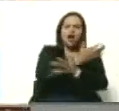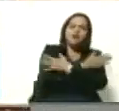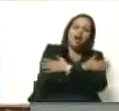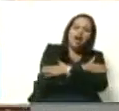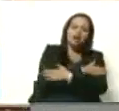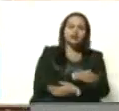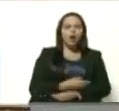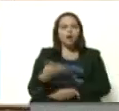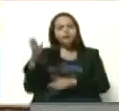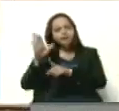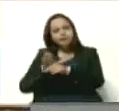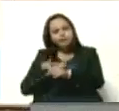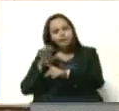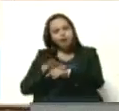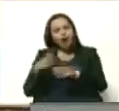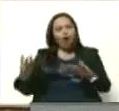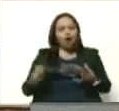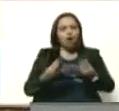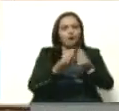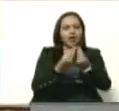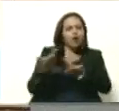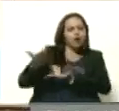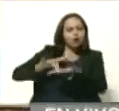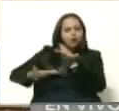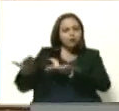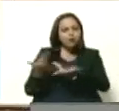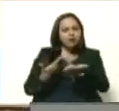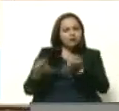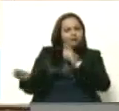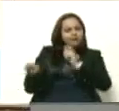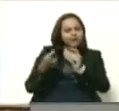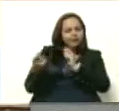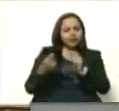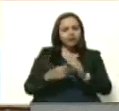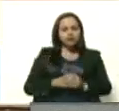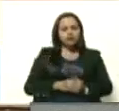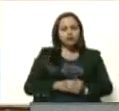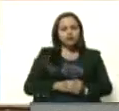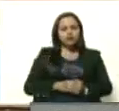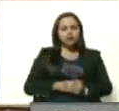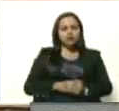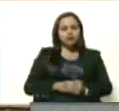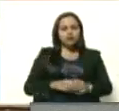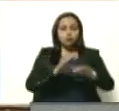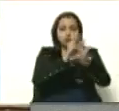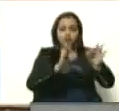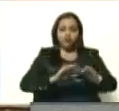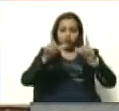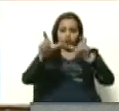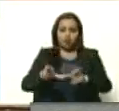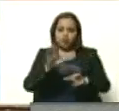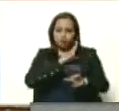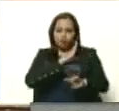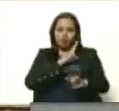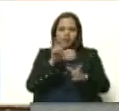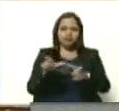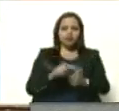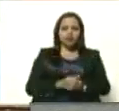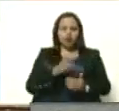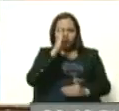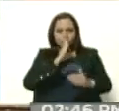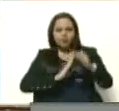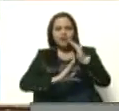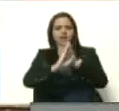a acompañarlo, a conversar, con lo que siempre lo ha caracterizado, su